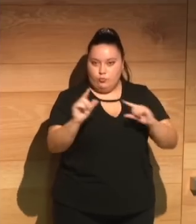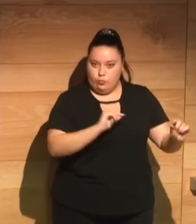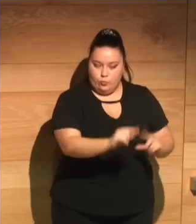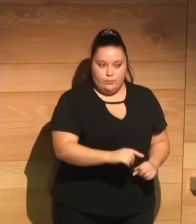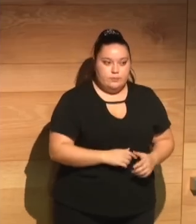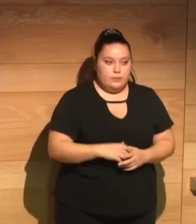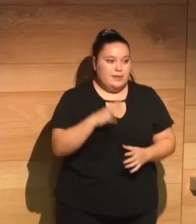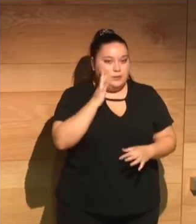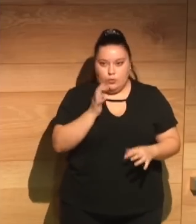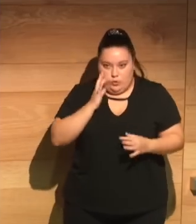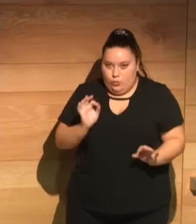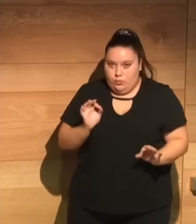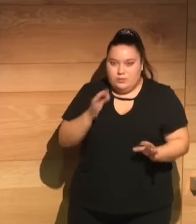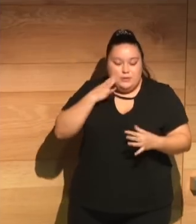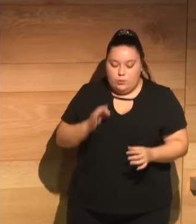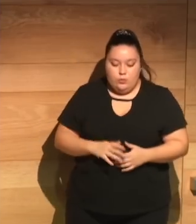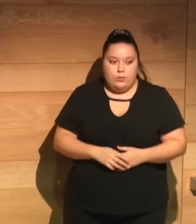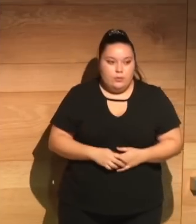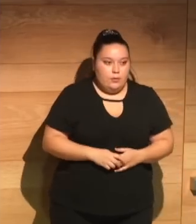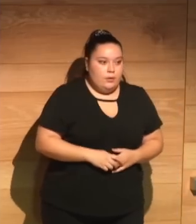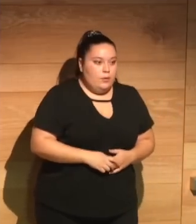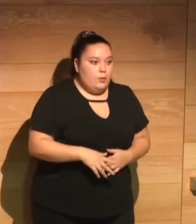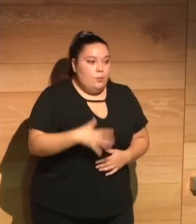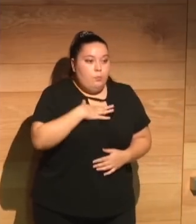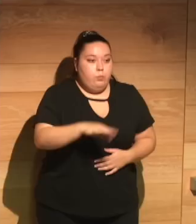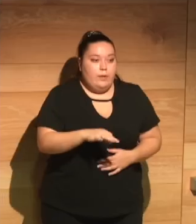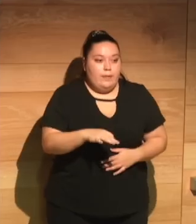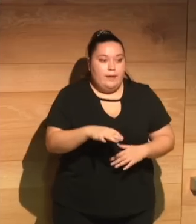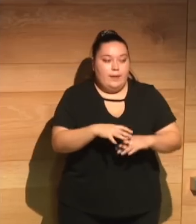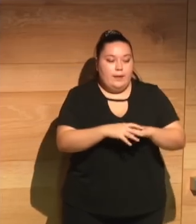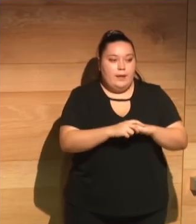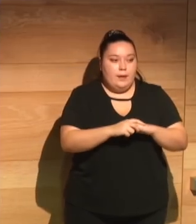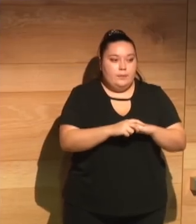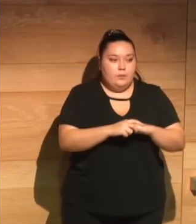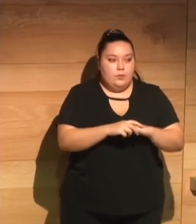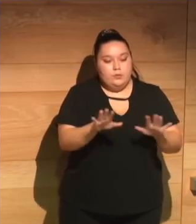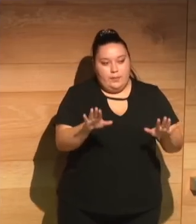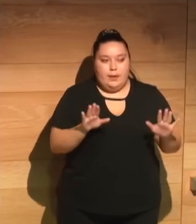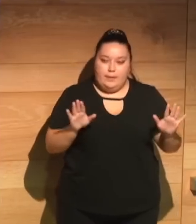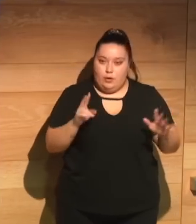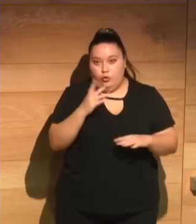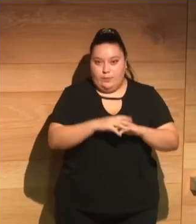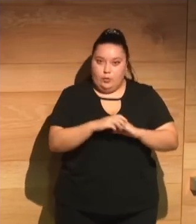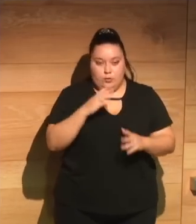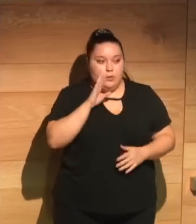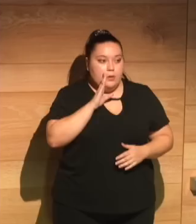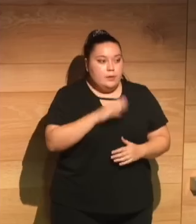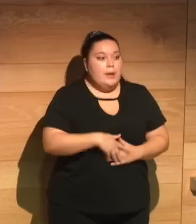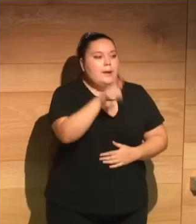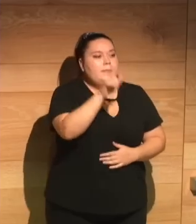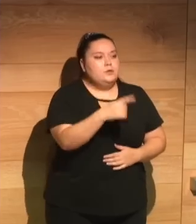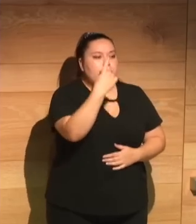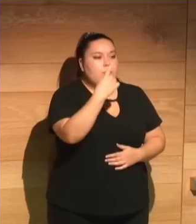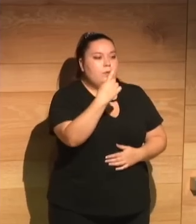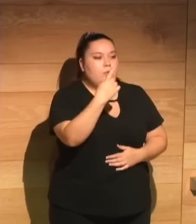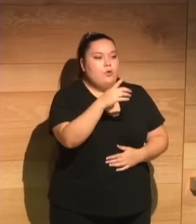Sí, seguro, ¿eh? Esto estoy seguro, ¿eh? A ver, a lo mejor no. En Dos Amigos y Javi, ya nos has contado cómo una eran. Cosa, ¿hay alguien, una